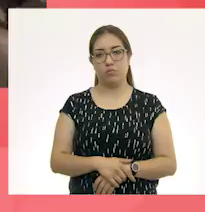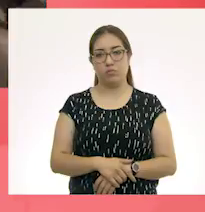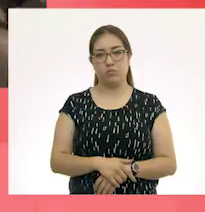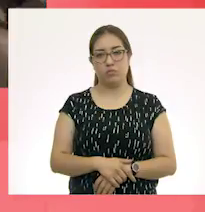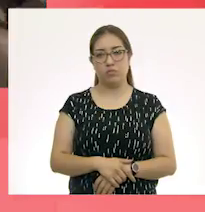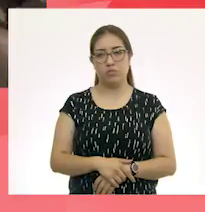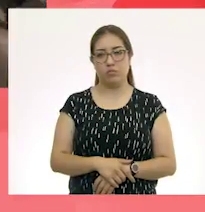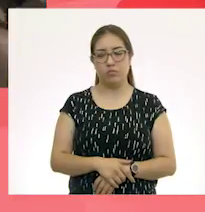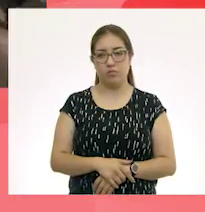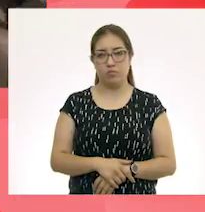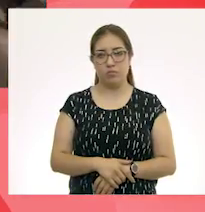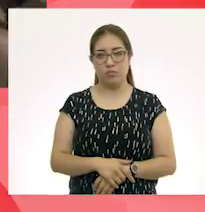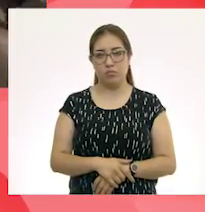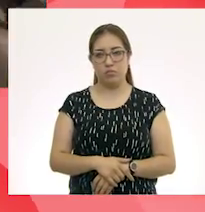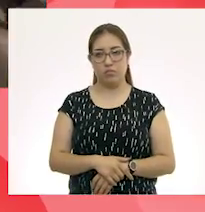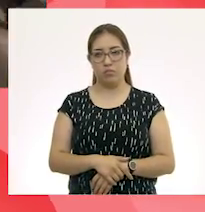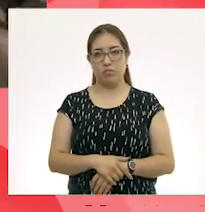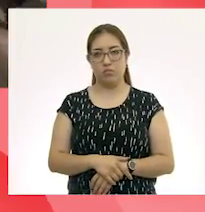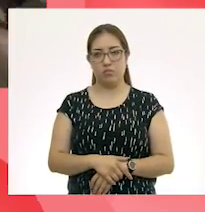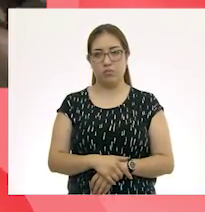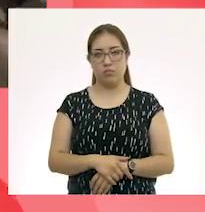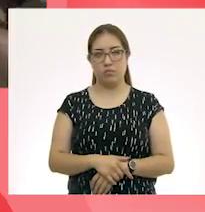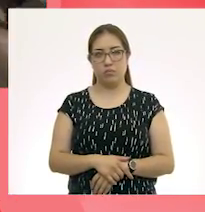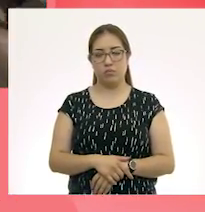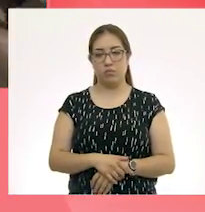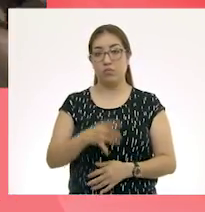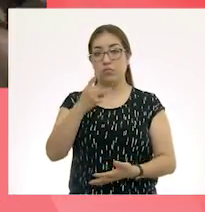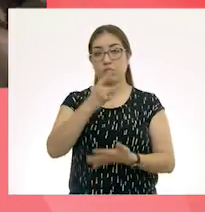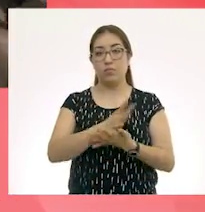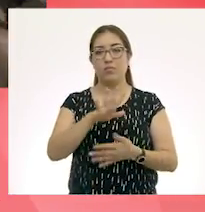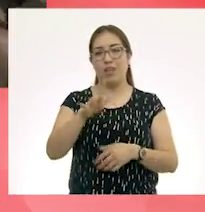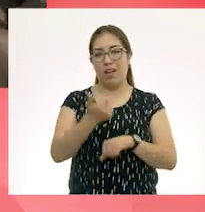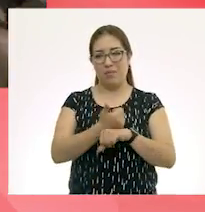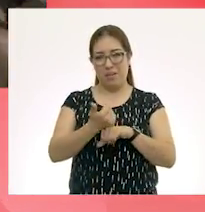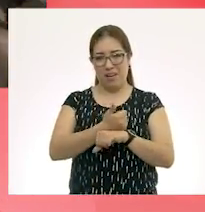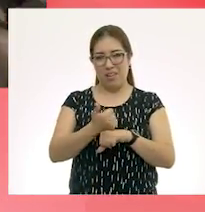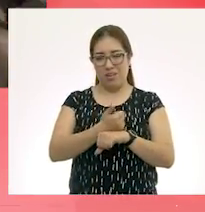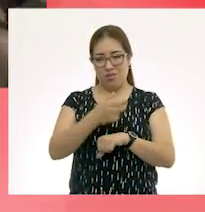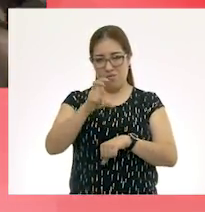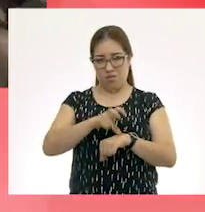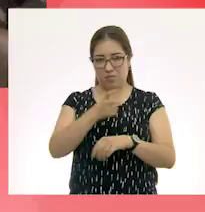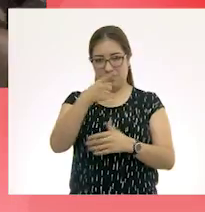yema o la clara. la yemita. La yema. Ujú.